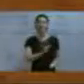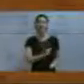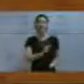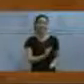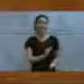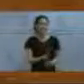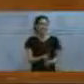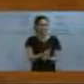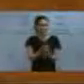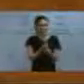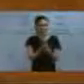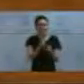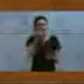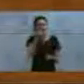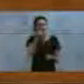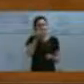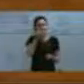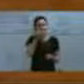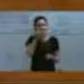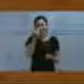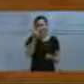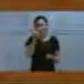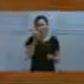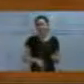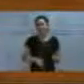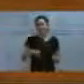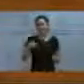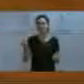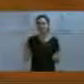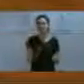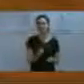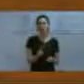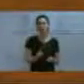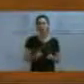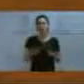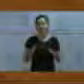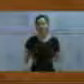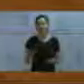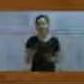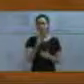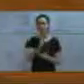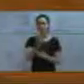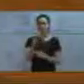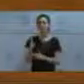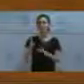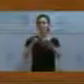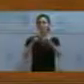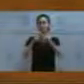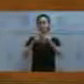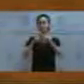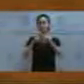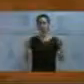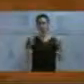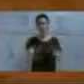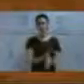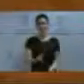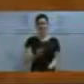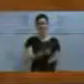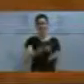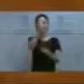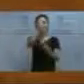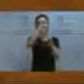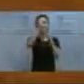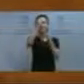poco referente del interés general. Y nosotros, desde el Partido Popular de Asturias, hemos dado, creo, que